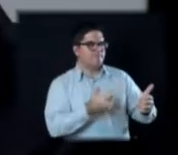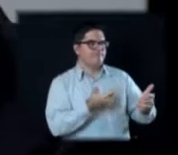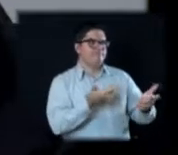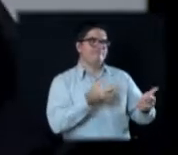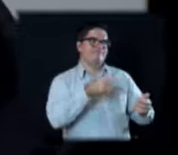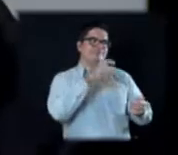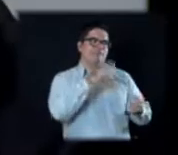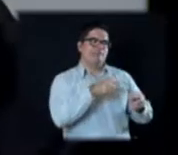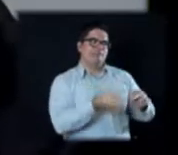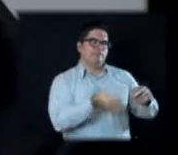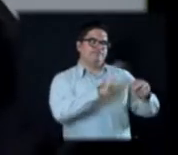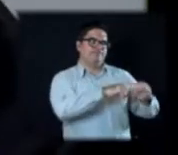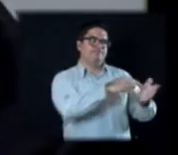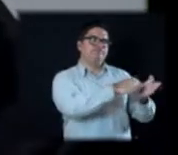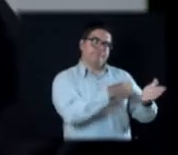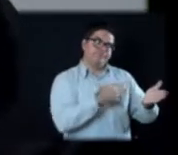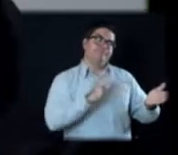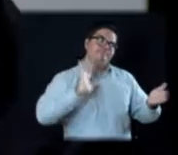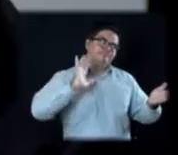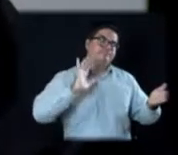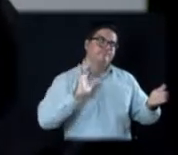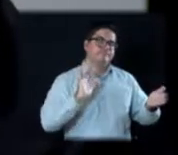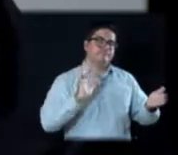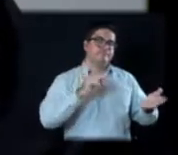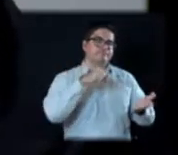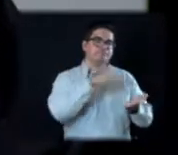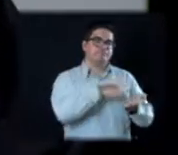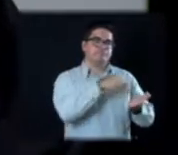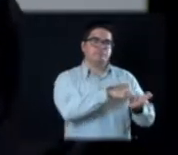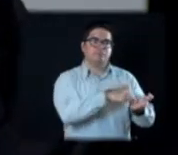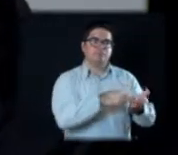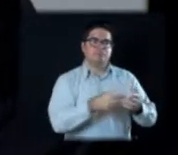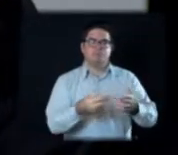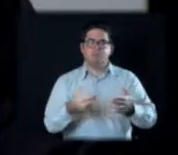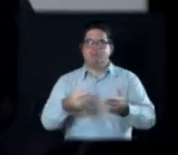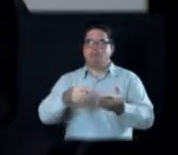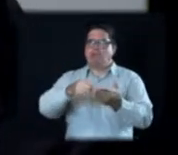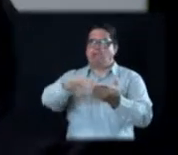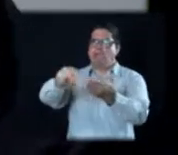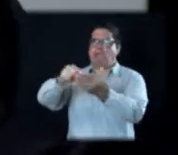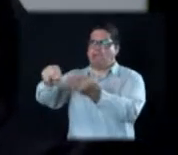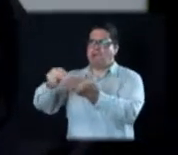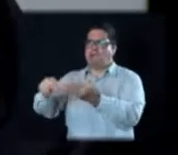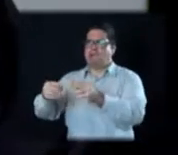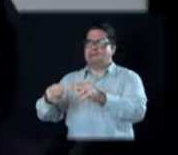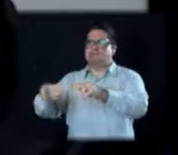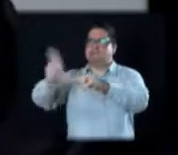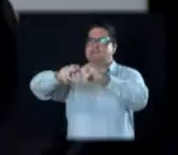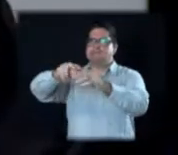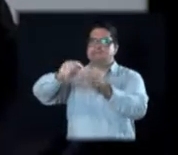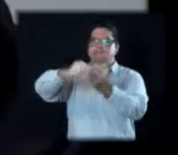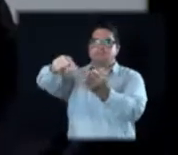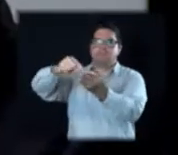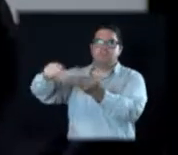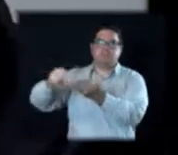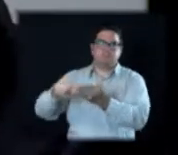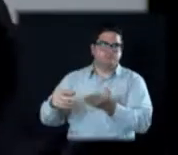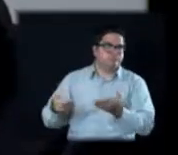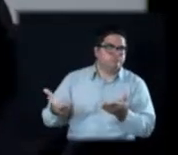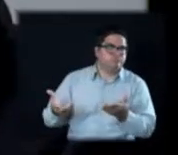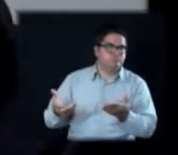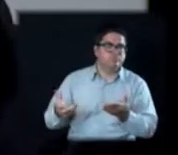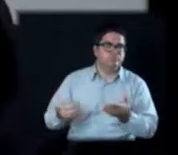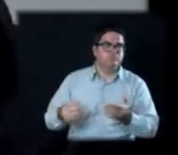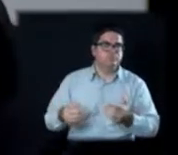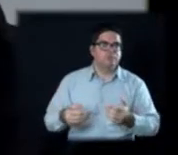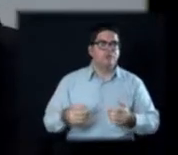vez esto se convierta en rutina? Yo supongo que los suplidores van a cobrar más o